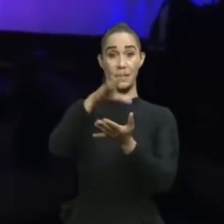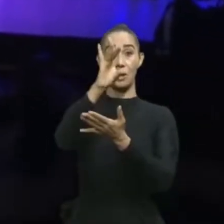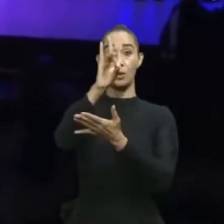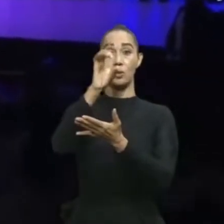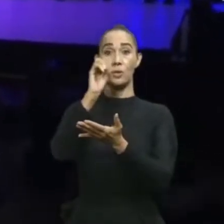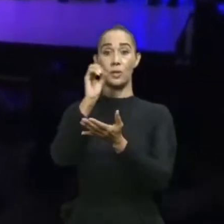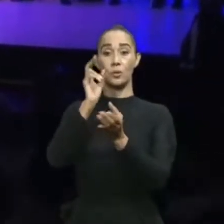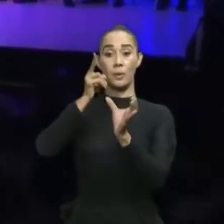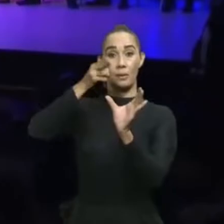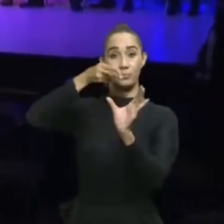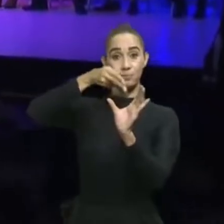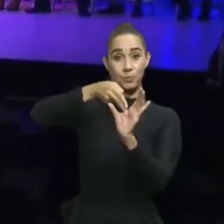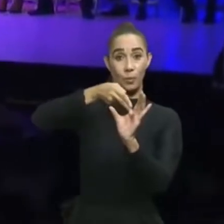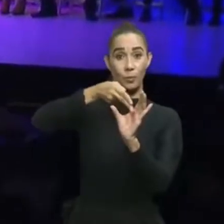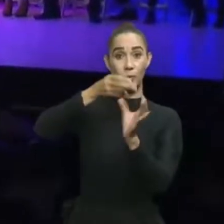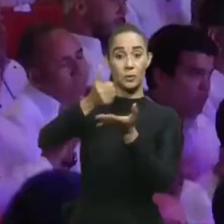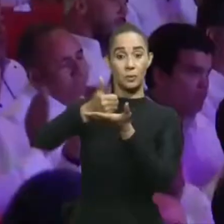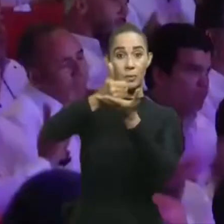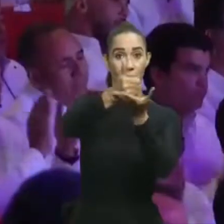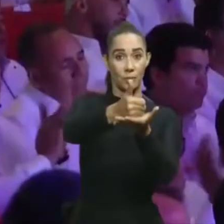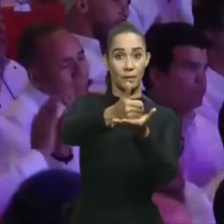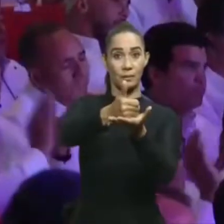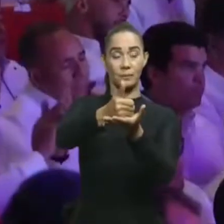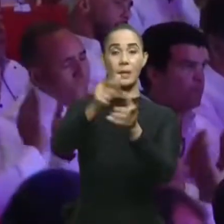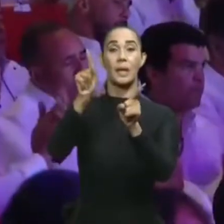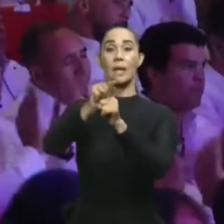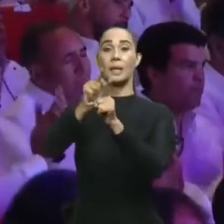pero también para el arroz